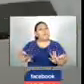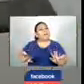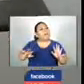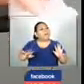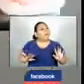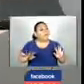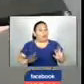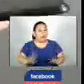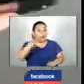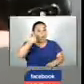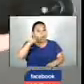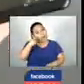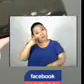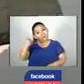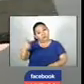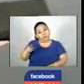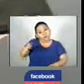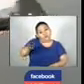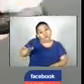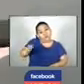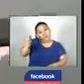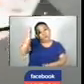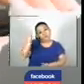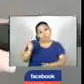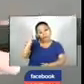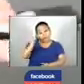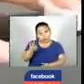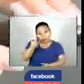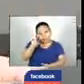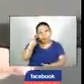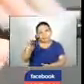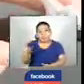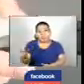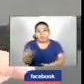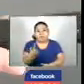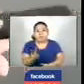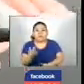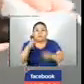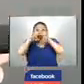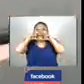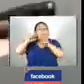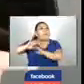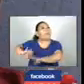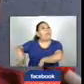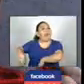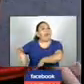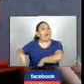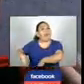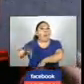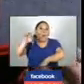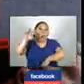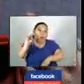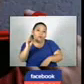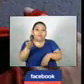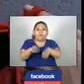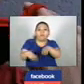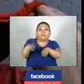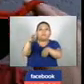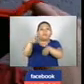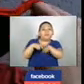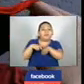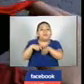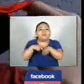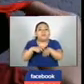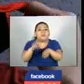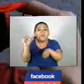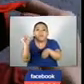Nos hemos confiado, por ejemplo, en las paradas de buses, ya les hemos mostrado imágenes de personas sin la mascarilla, o cuando suben a la unidad del transporte